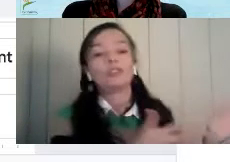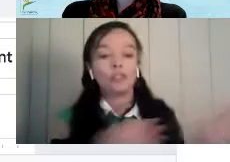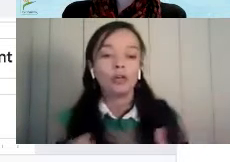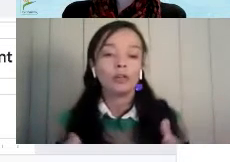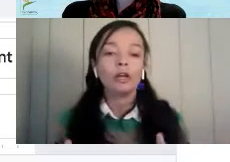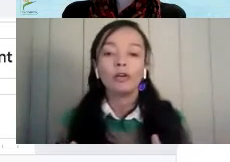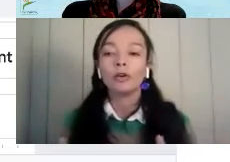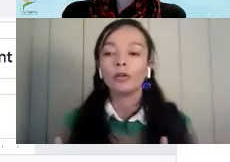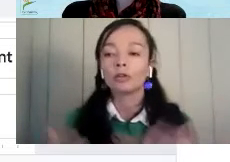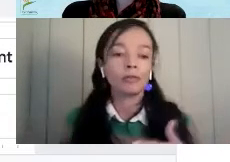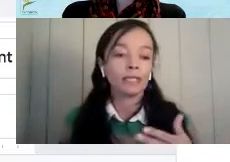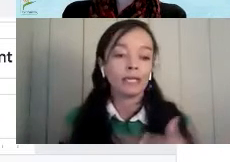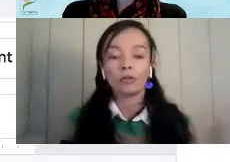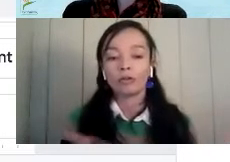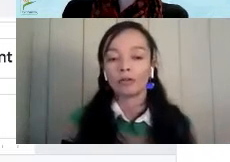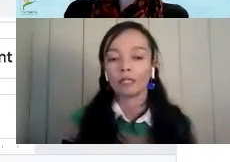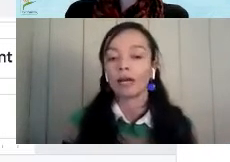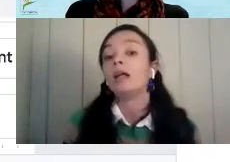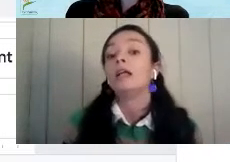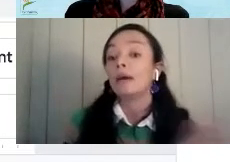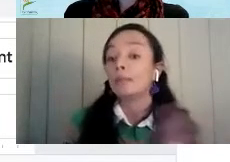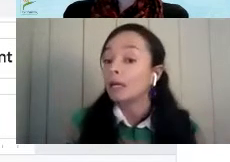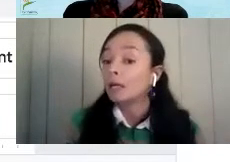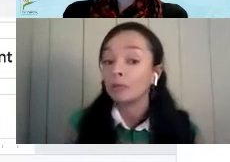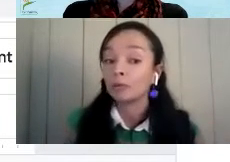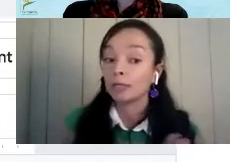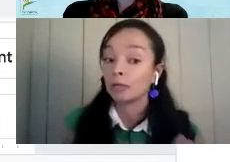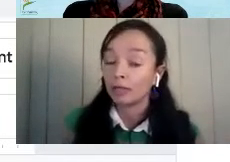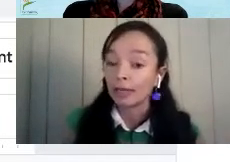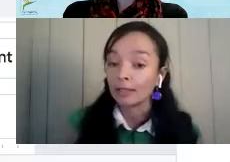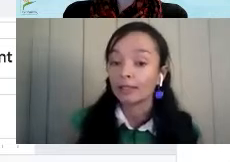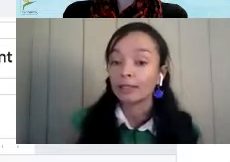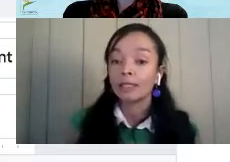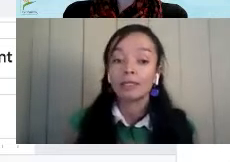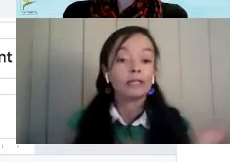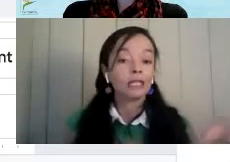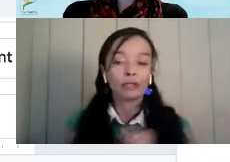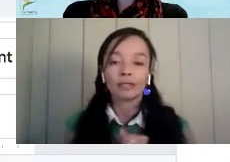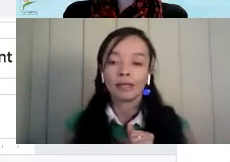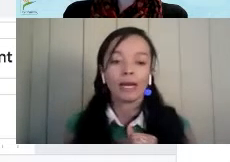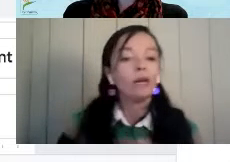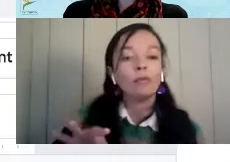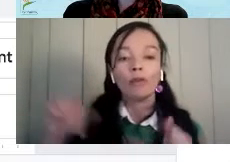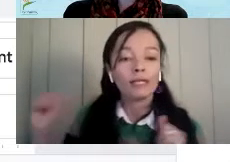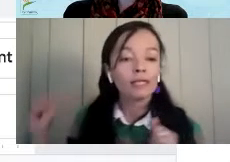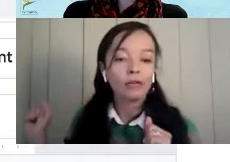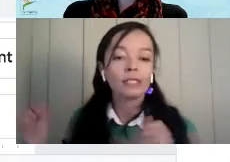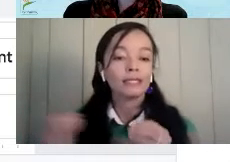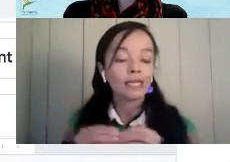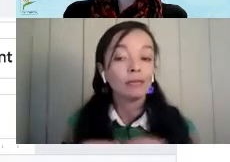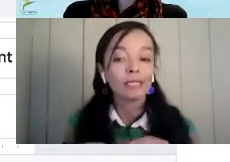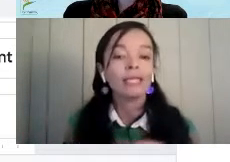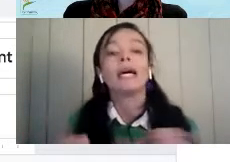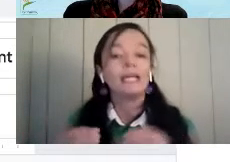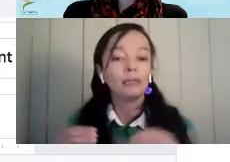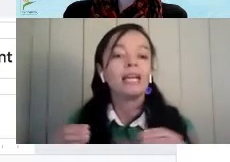disposición. No, es como ofrecerle algo que no está. También le podemos hacer un test. Si tenemos el cereal, moverselo. Decir,